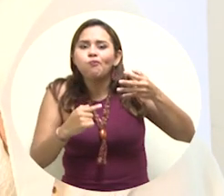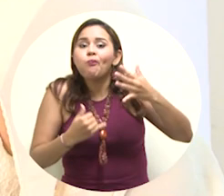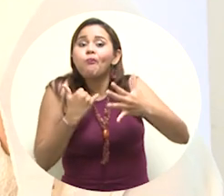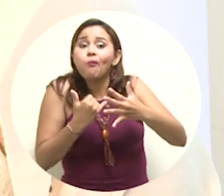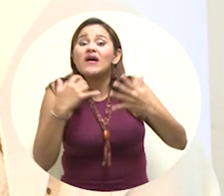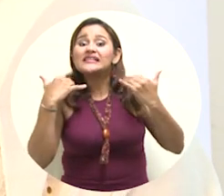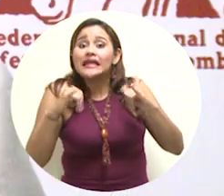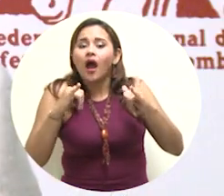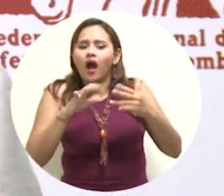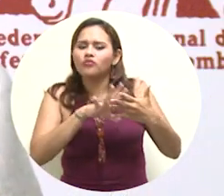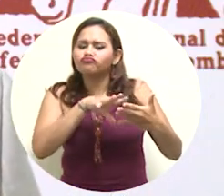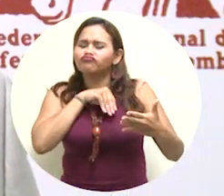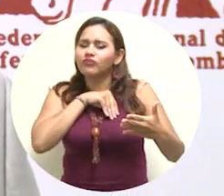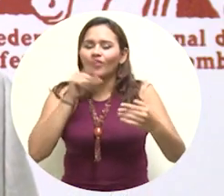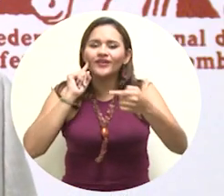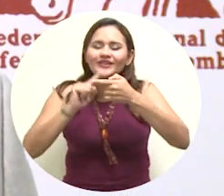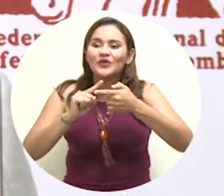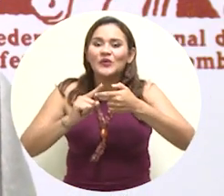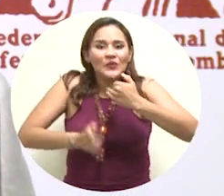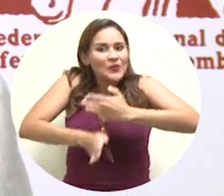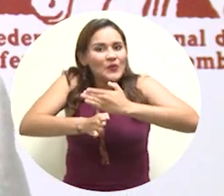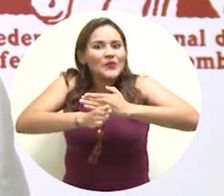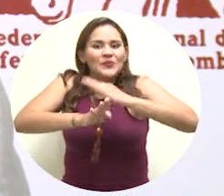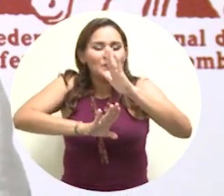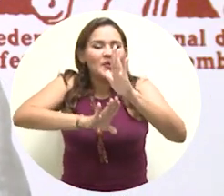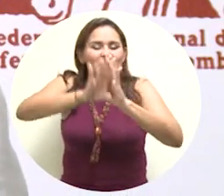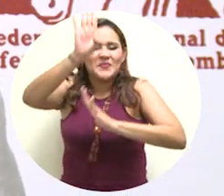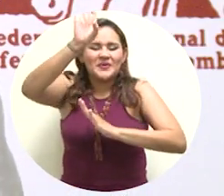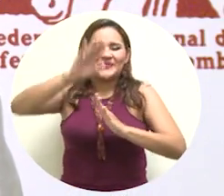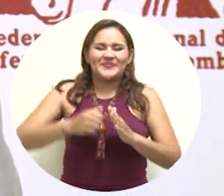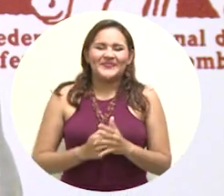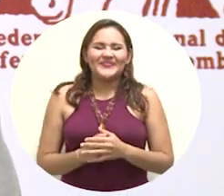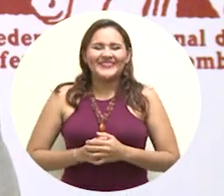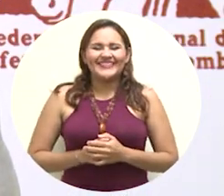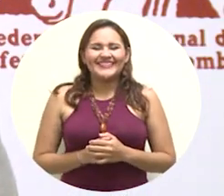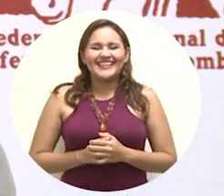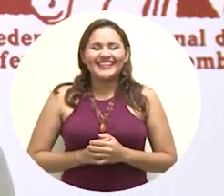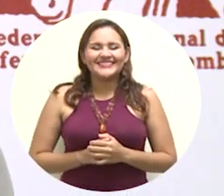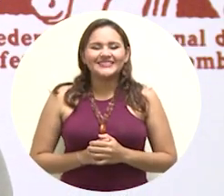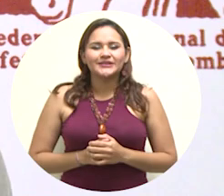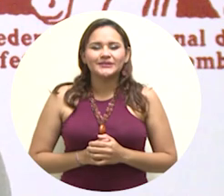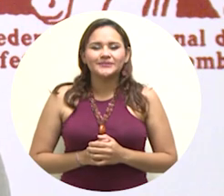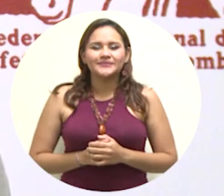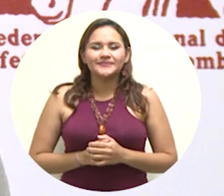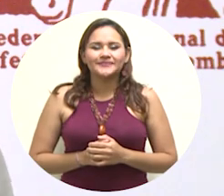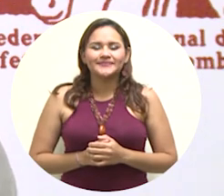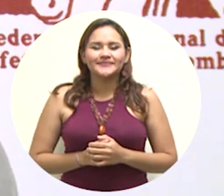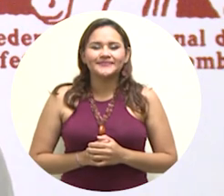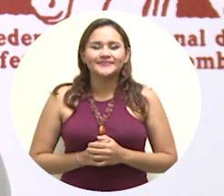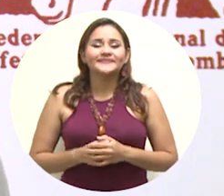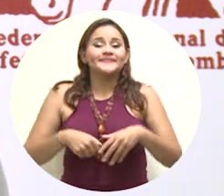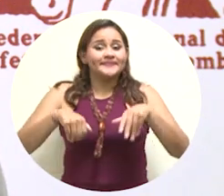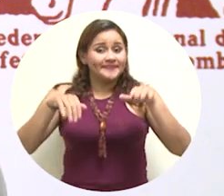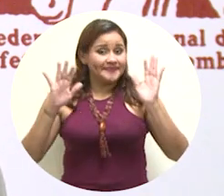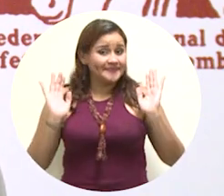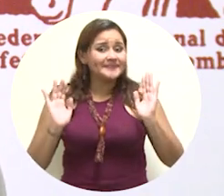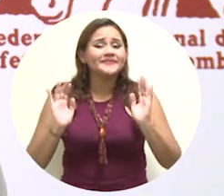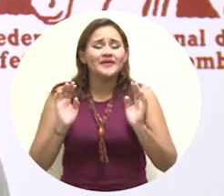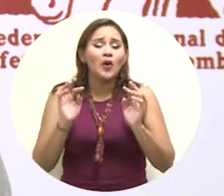a construir. What I hope is that by this conference, espero realmente que ya se